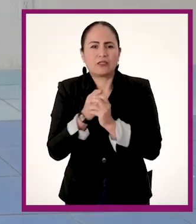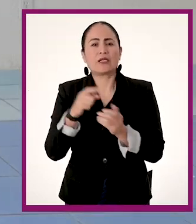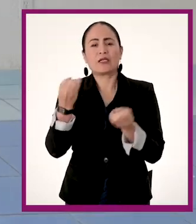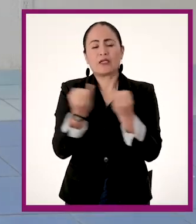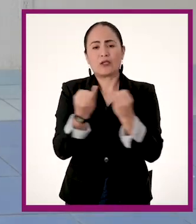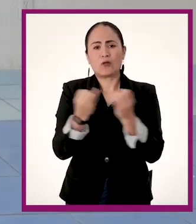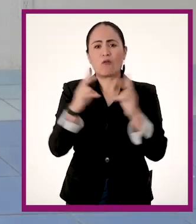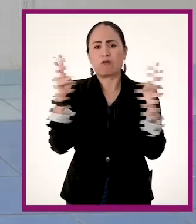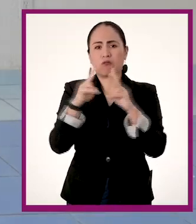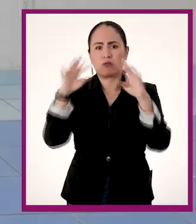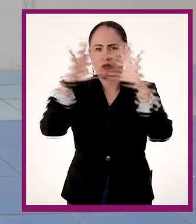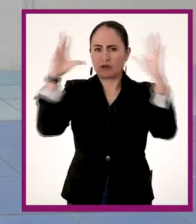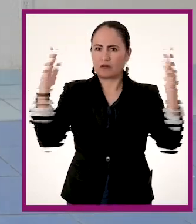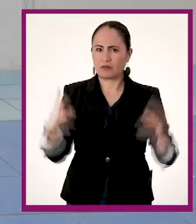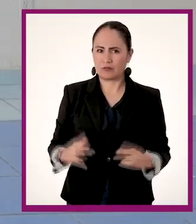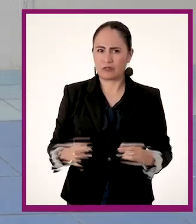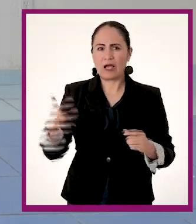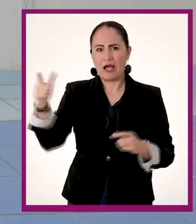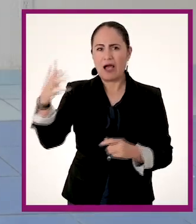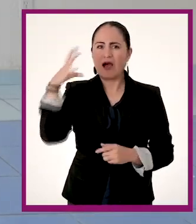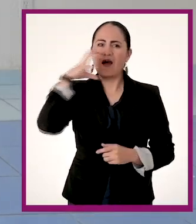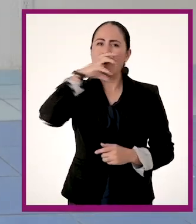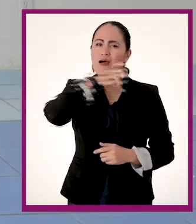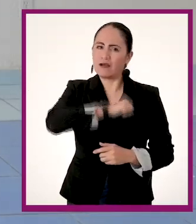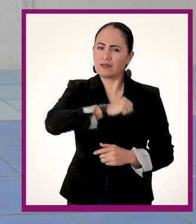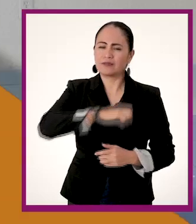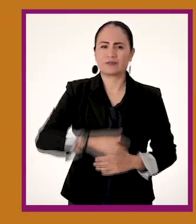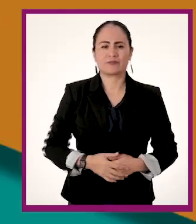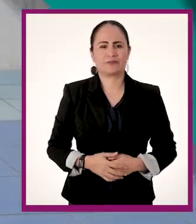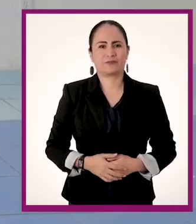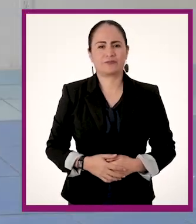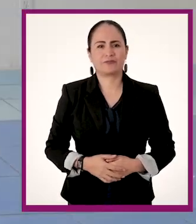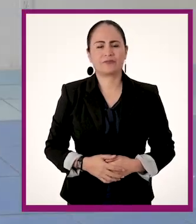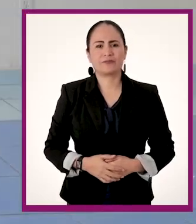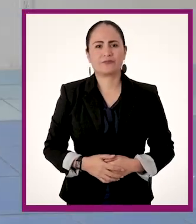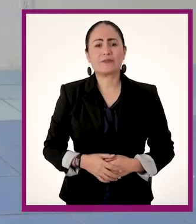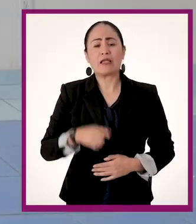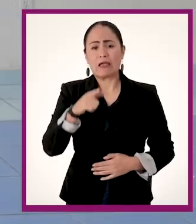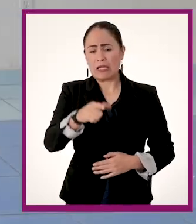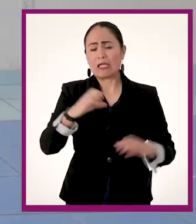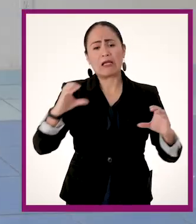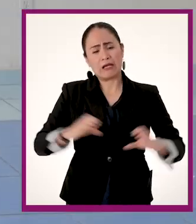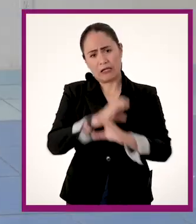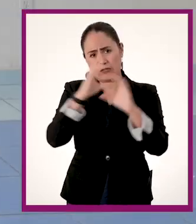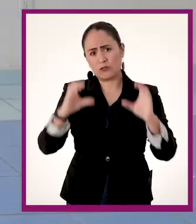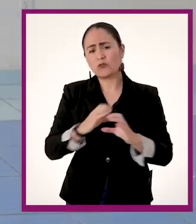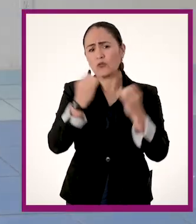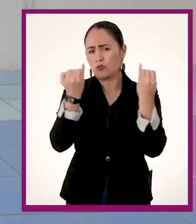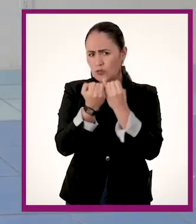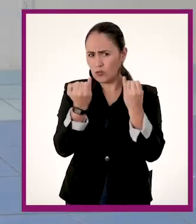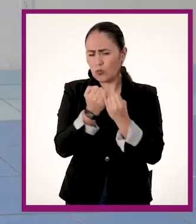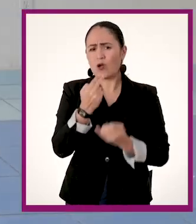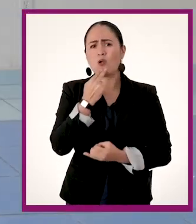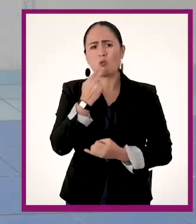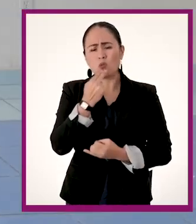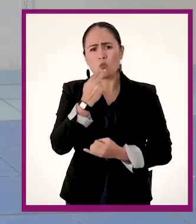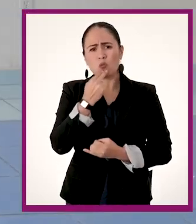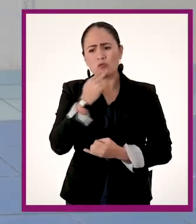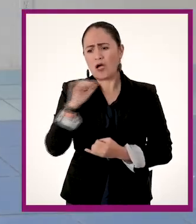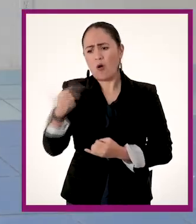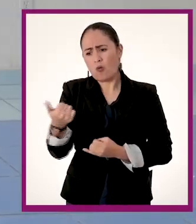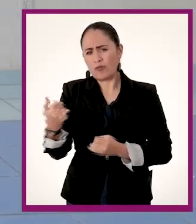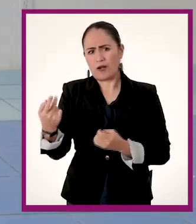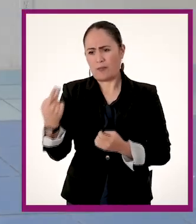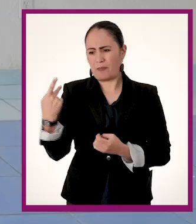hace frío y en verano por el calor. Esta canción también la podemos utilizar con